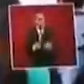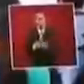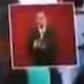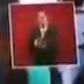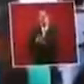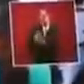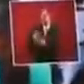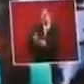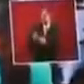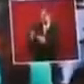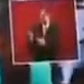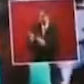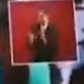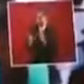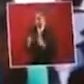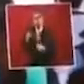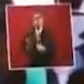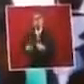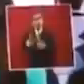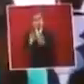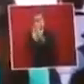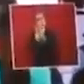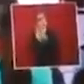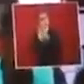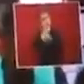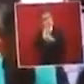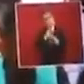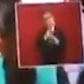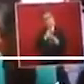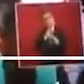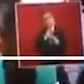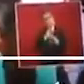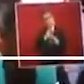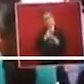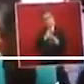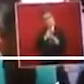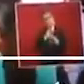premiaban aquí en Estados Unidos también.